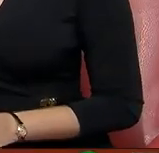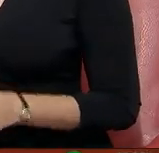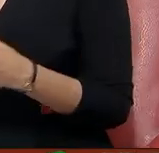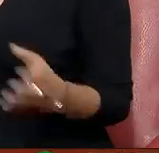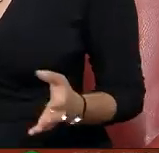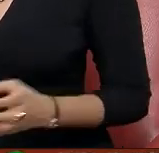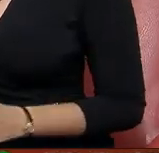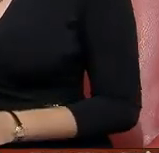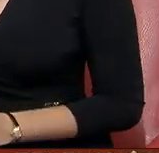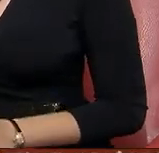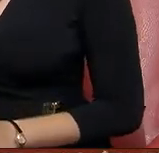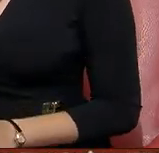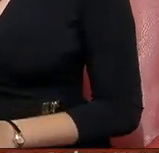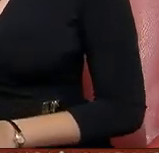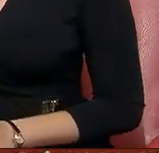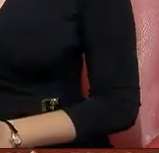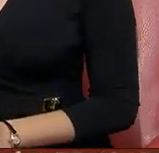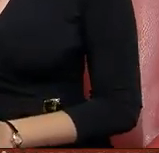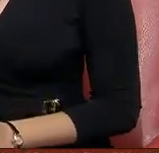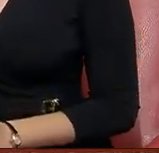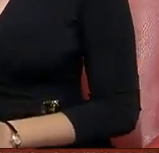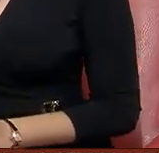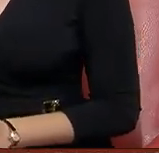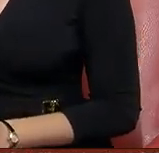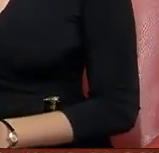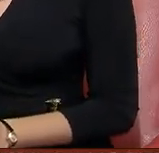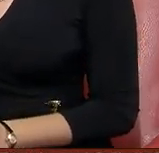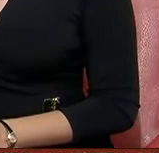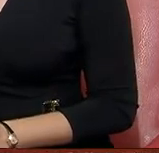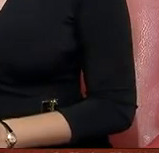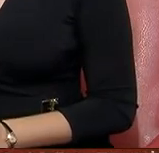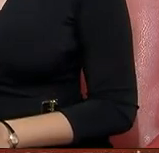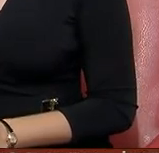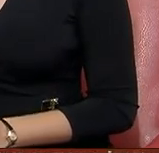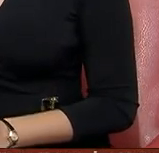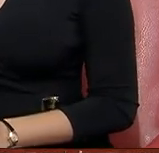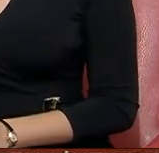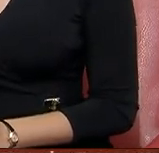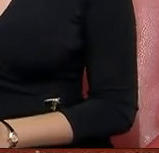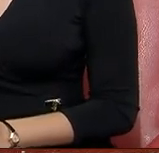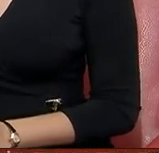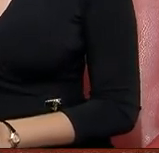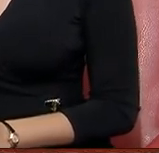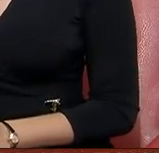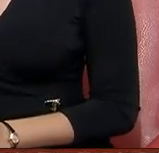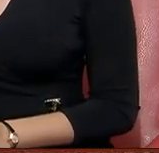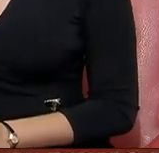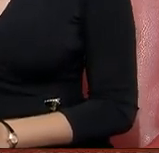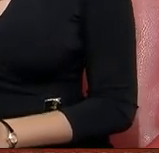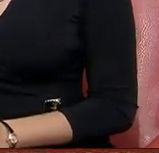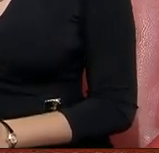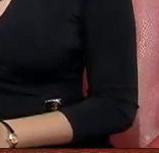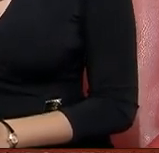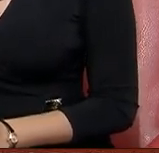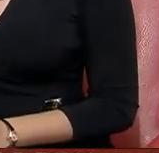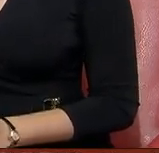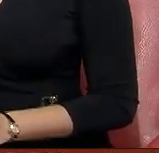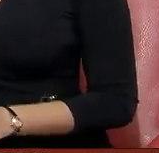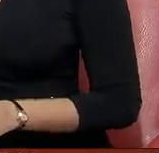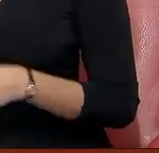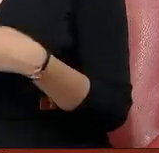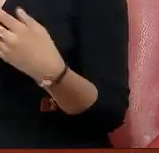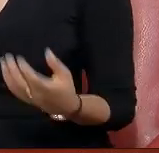ante pues los sucesos de las últimas horas en ese país. Sigue utilizándolas mucho para comunicarse con los habitantes de